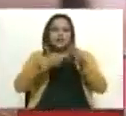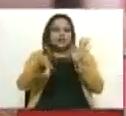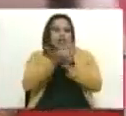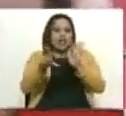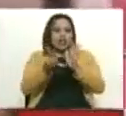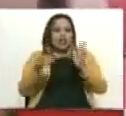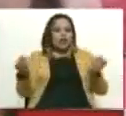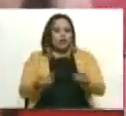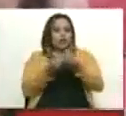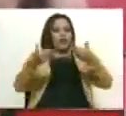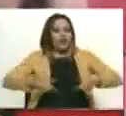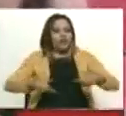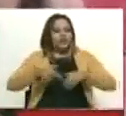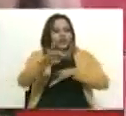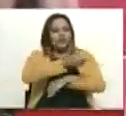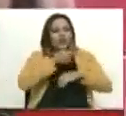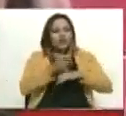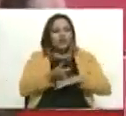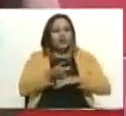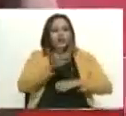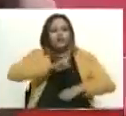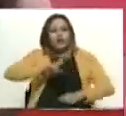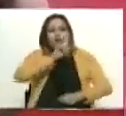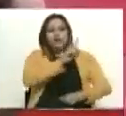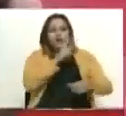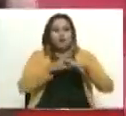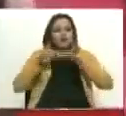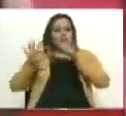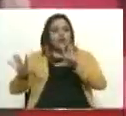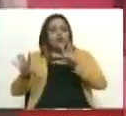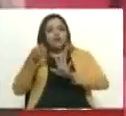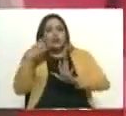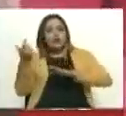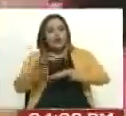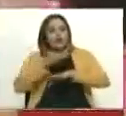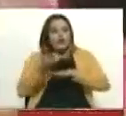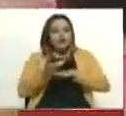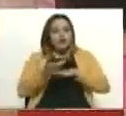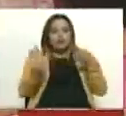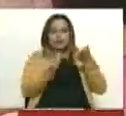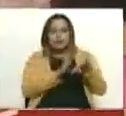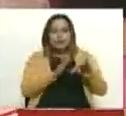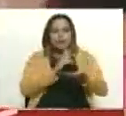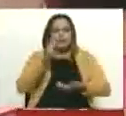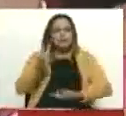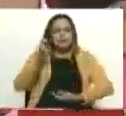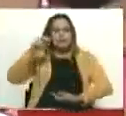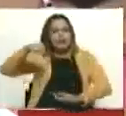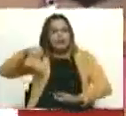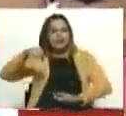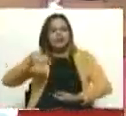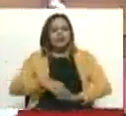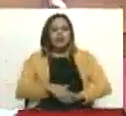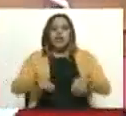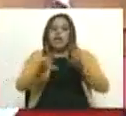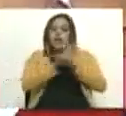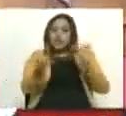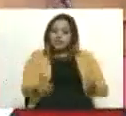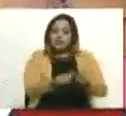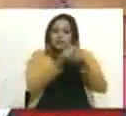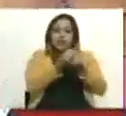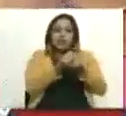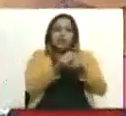del gobierno a través del 1x10 del buen gobierno, a través de la plataforma BENAP, pues leyes que vayan acompañando la ley para el gas doméstico,